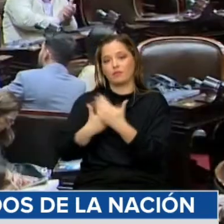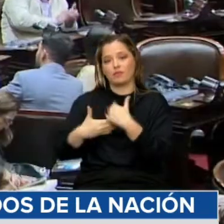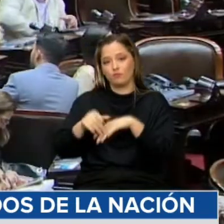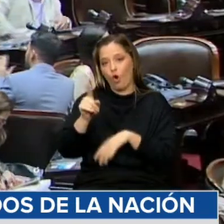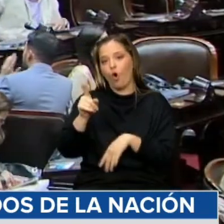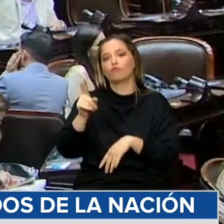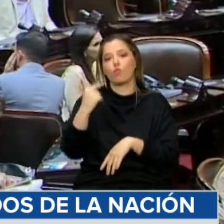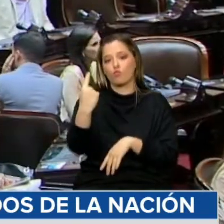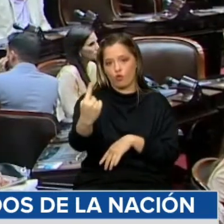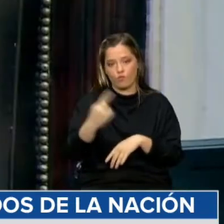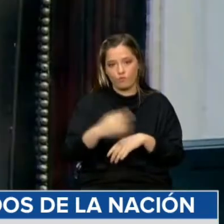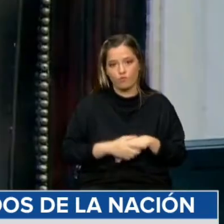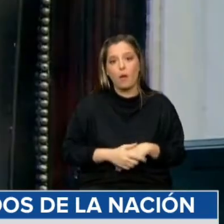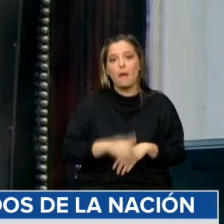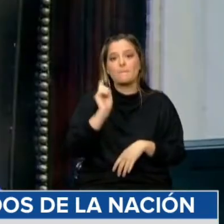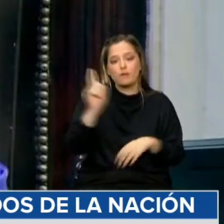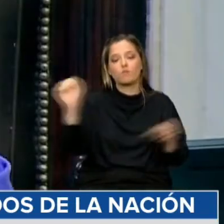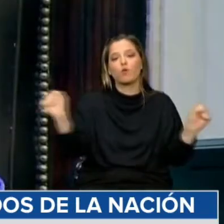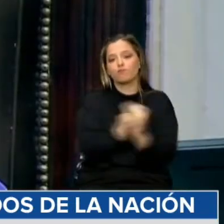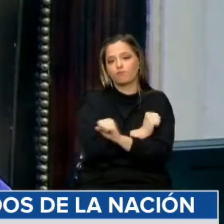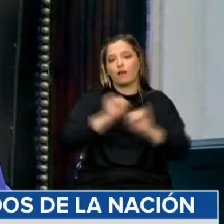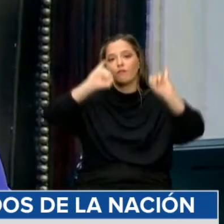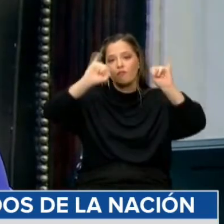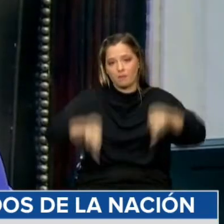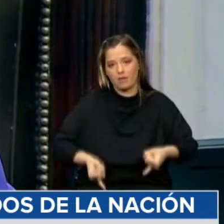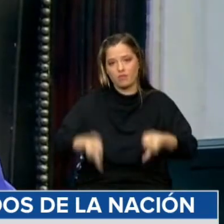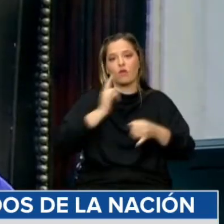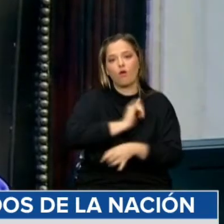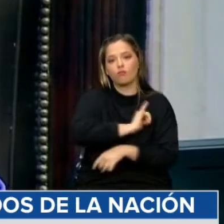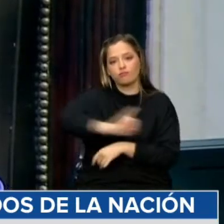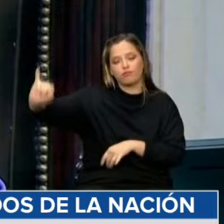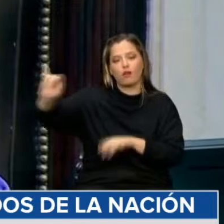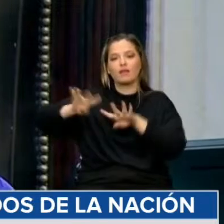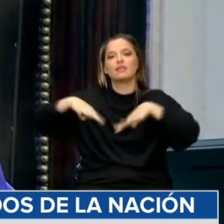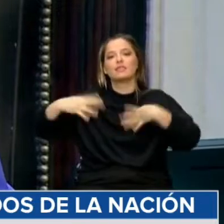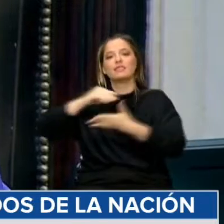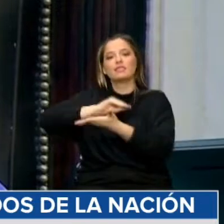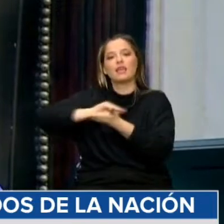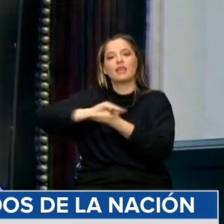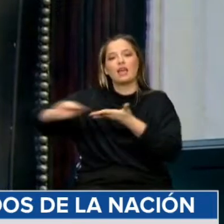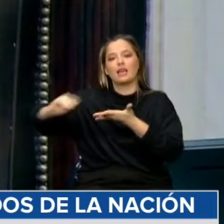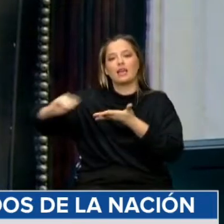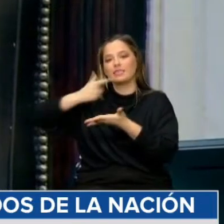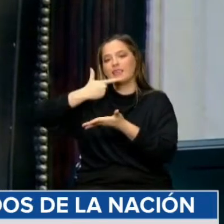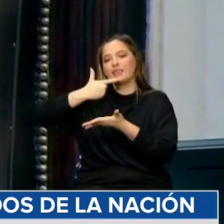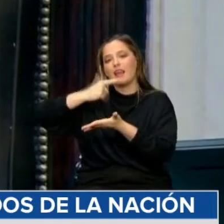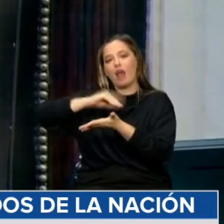Resulta afirmativo, se comunicará al Honorable Senado de la Nación.